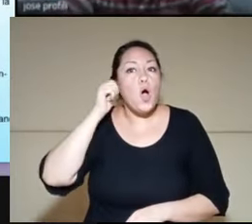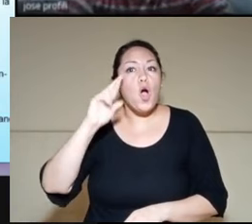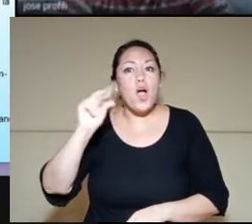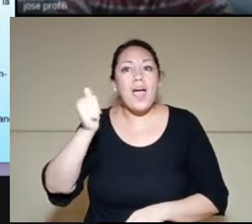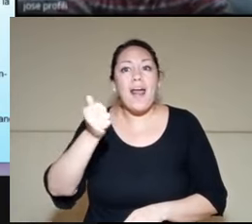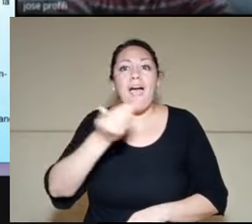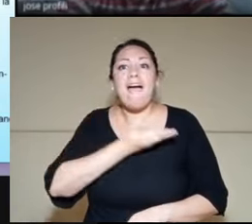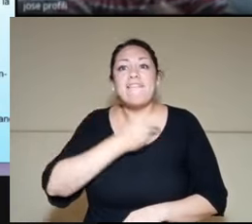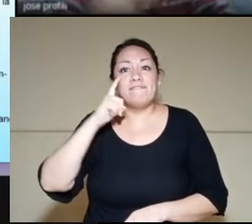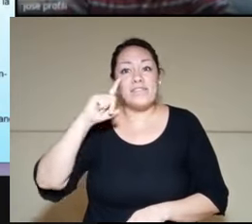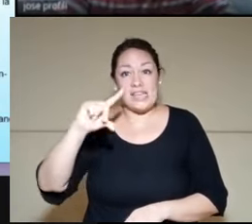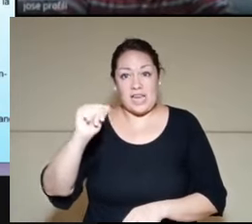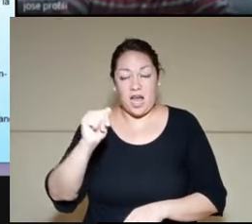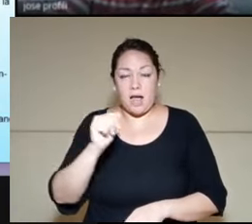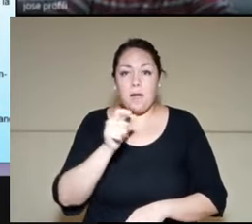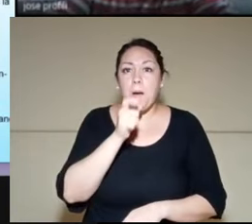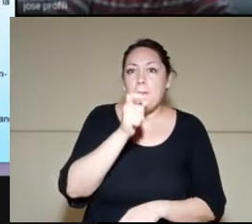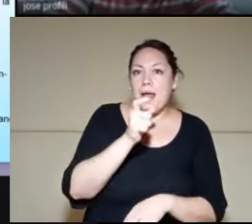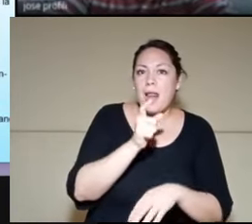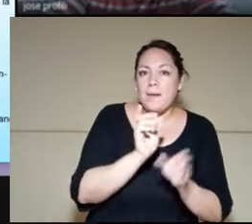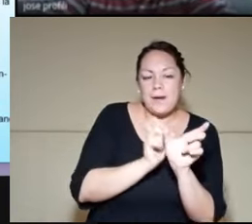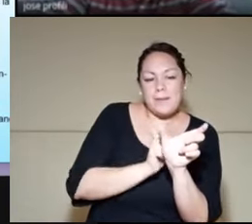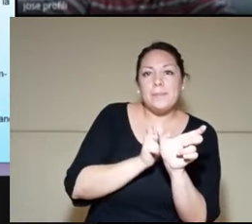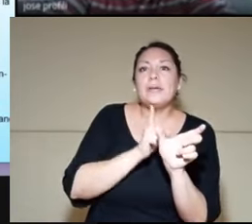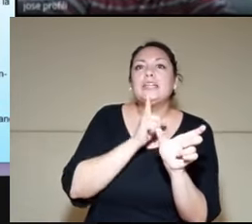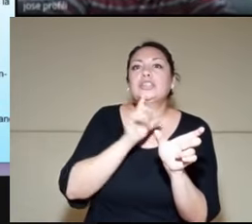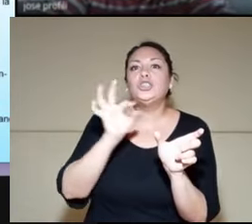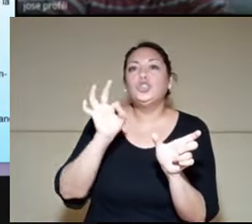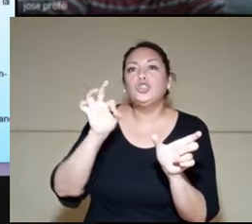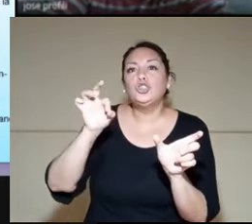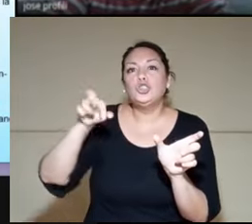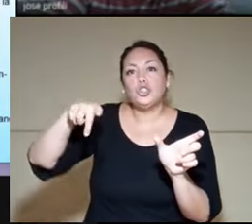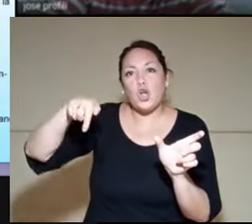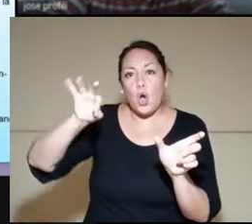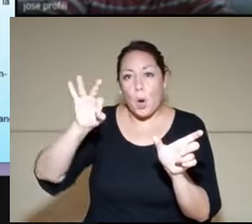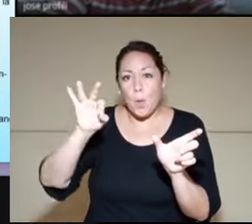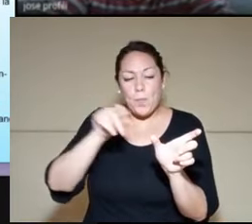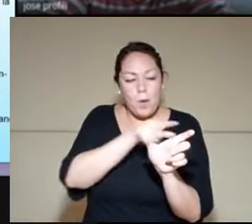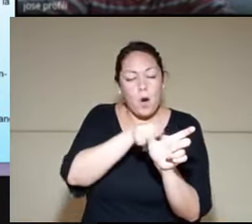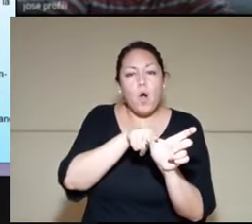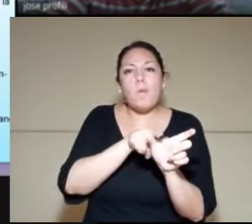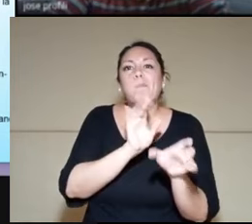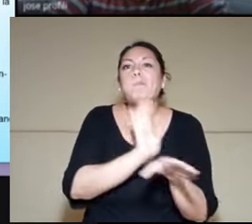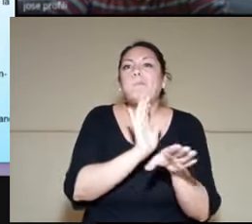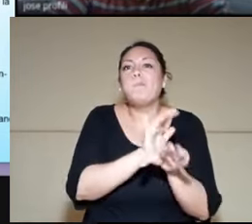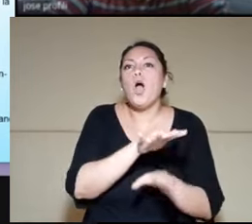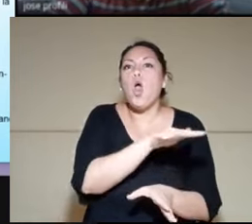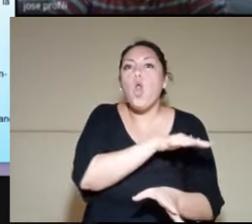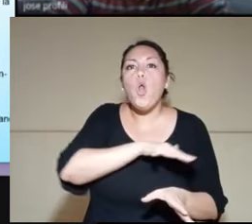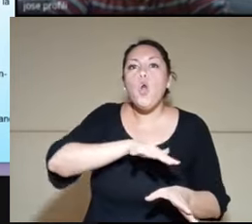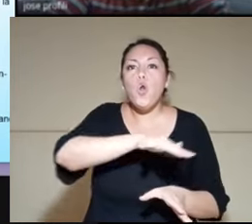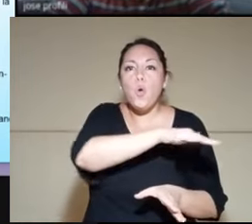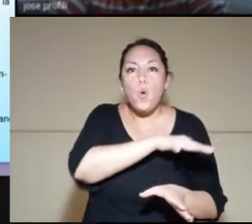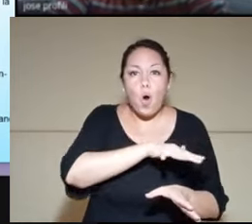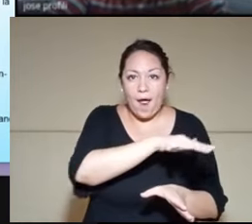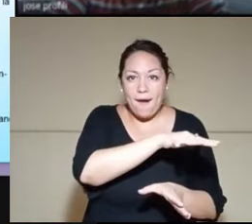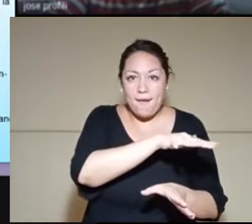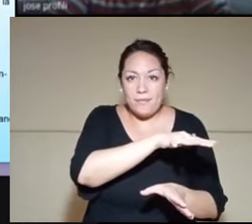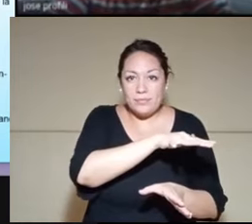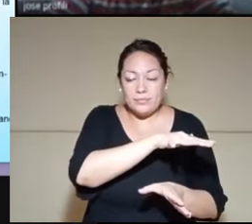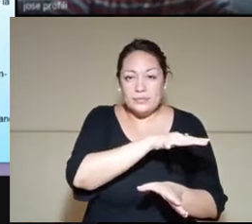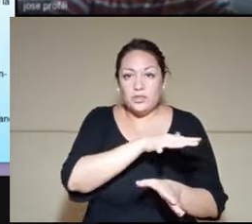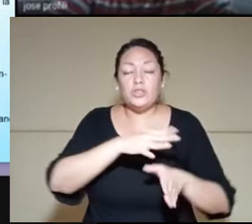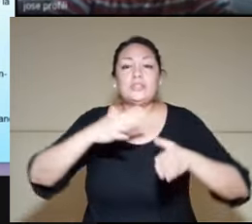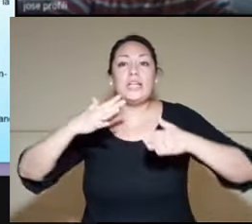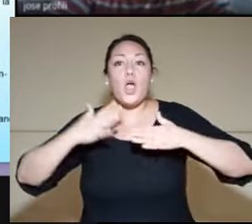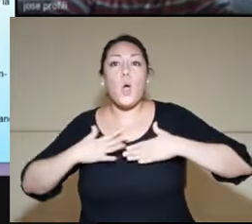topográfica tiene que ver con topos, quiere decir lugar. Topos, la palabra topos, quiere decir